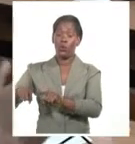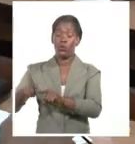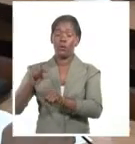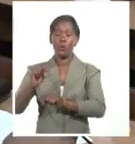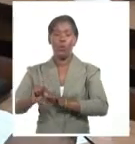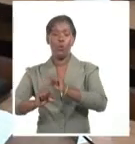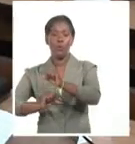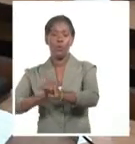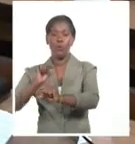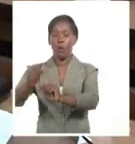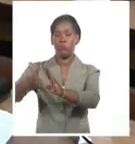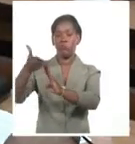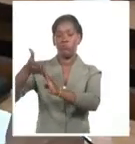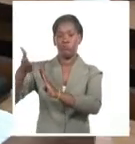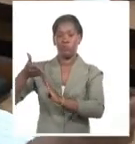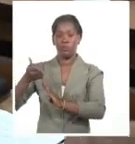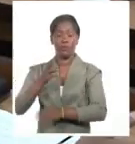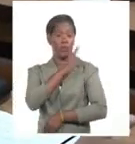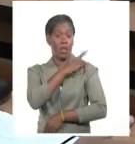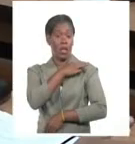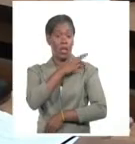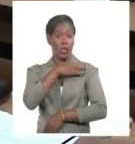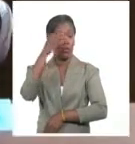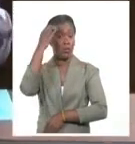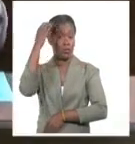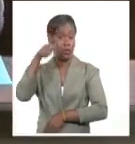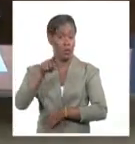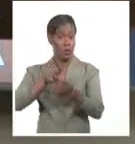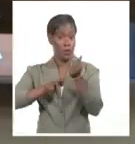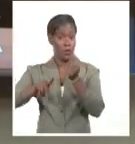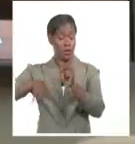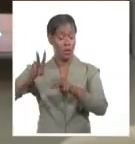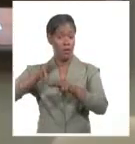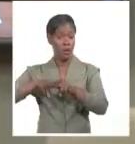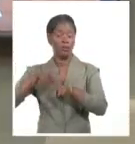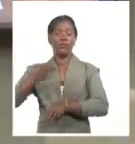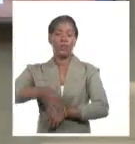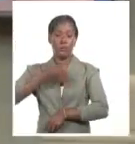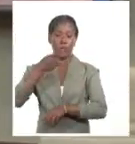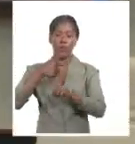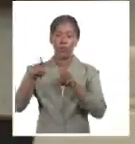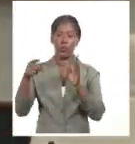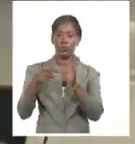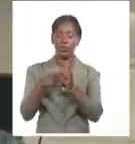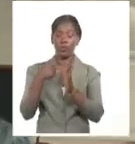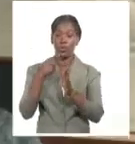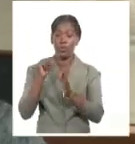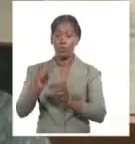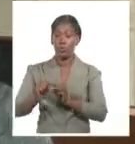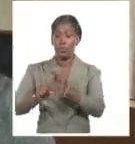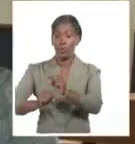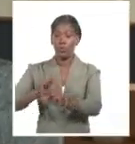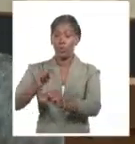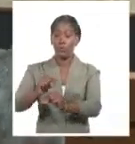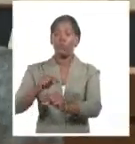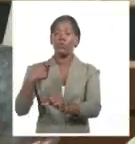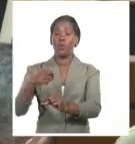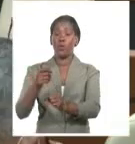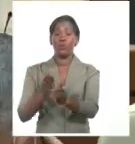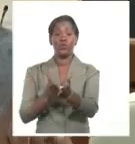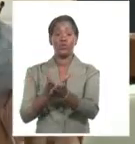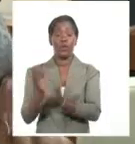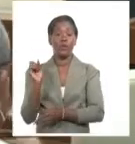aledañas la máxima autoridad gubernamental de la provincia dio a conocer también que en las próximas jornadas debe finalizar el movimiento